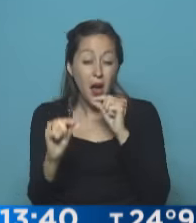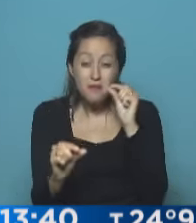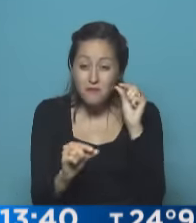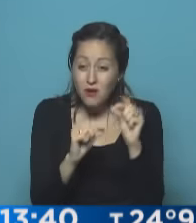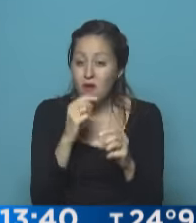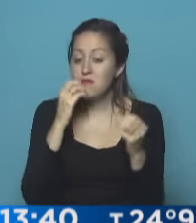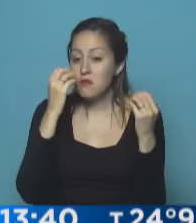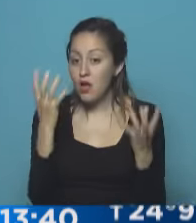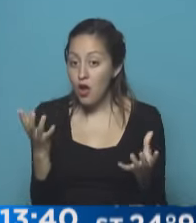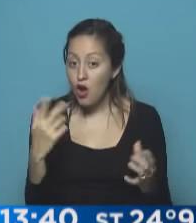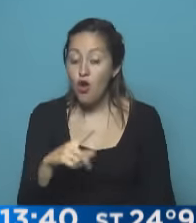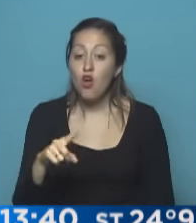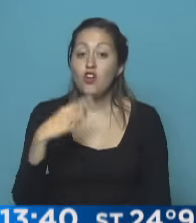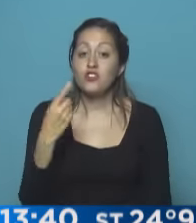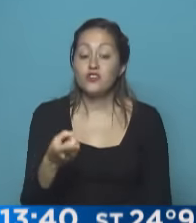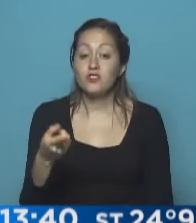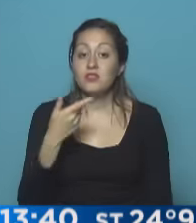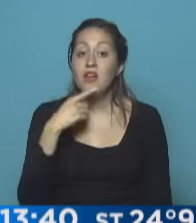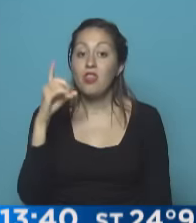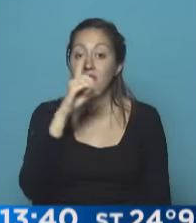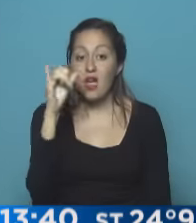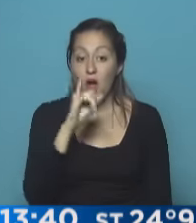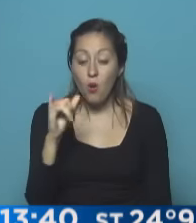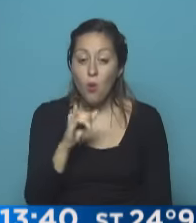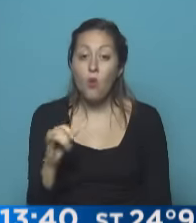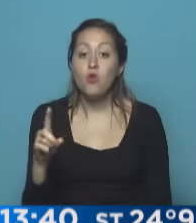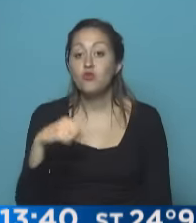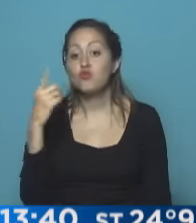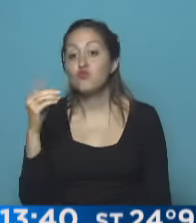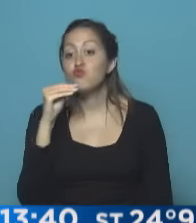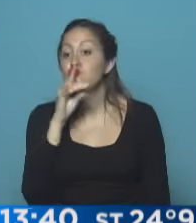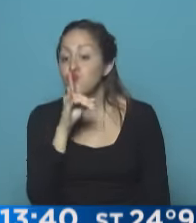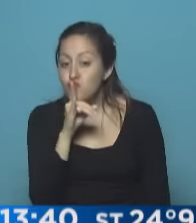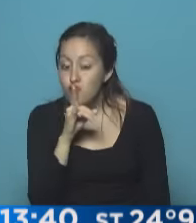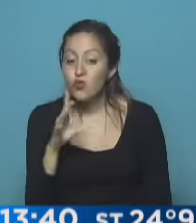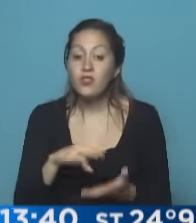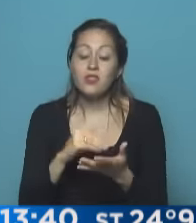despacito. Sur de Santa Cruz, costa de Chubut, alguna precipitación,